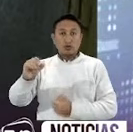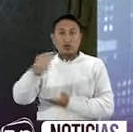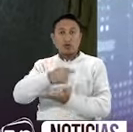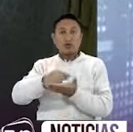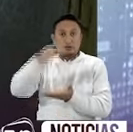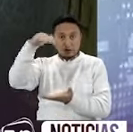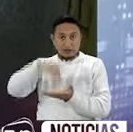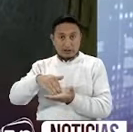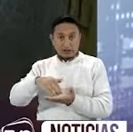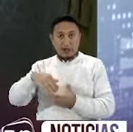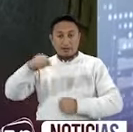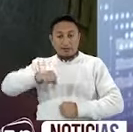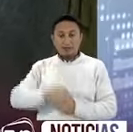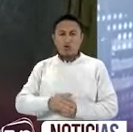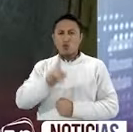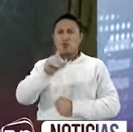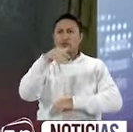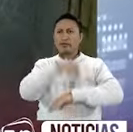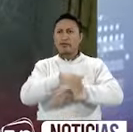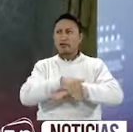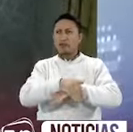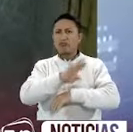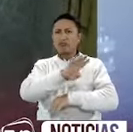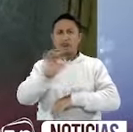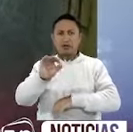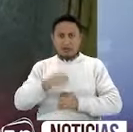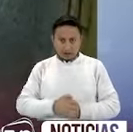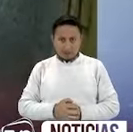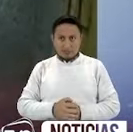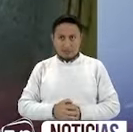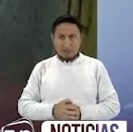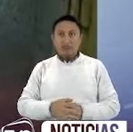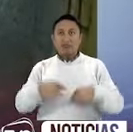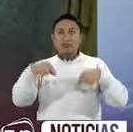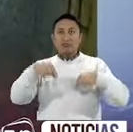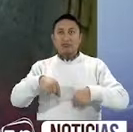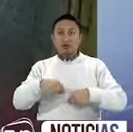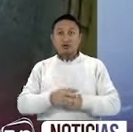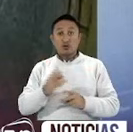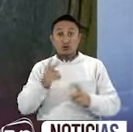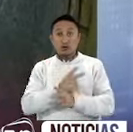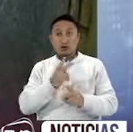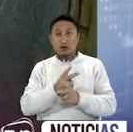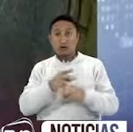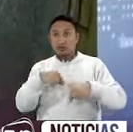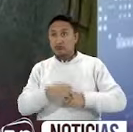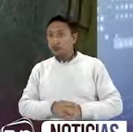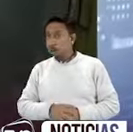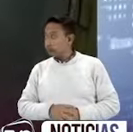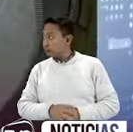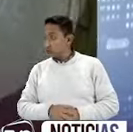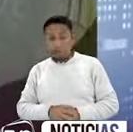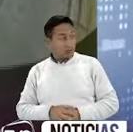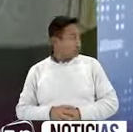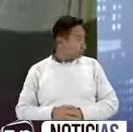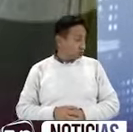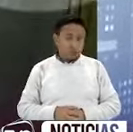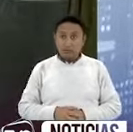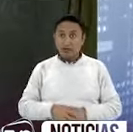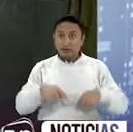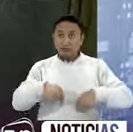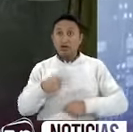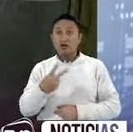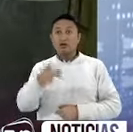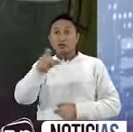Central. Era la 1:40 p.m. y a pesar de que por precaución veía por todos lados, de pronto aparecen